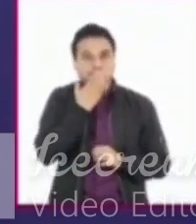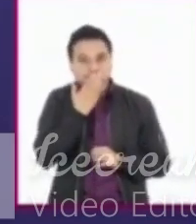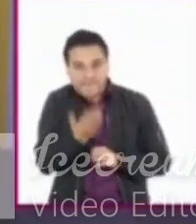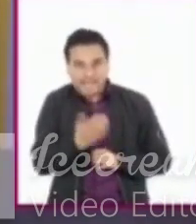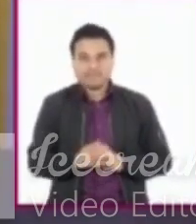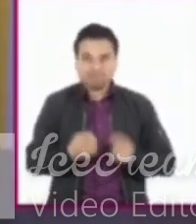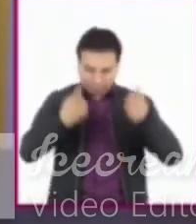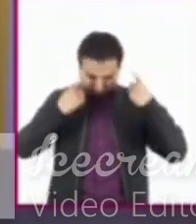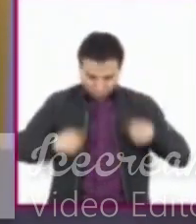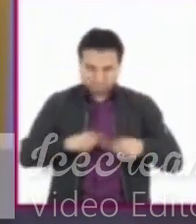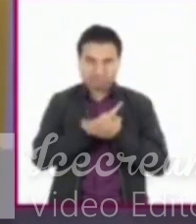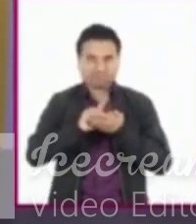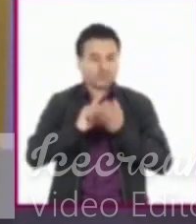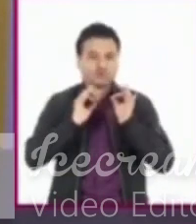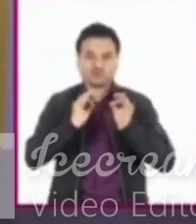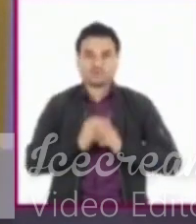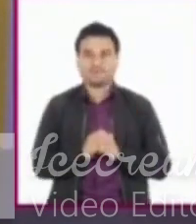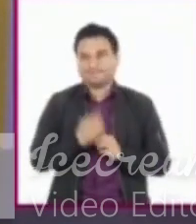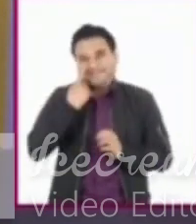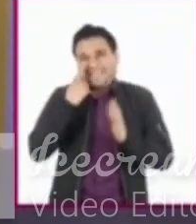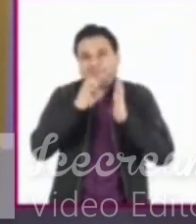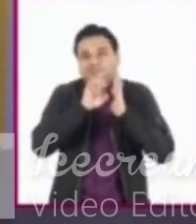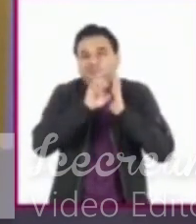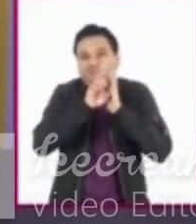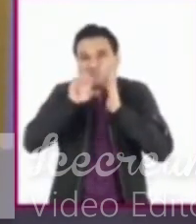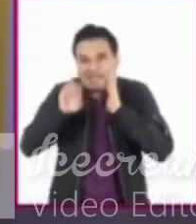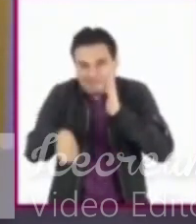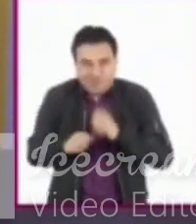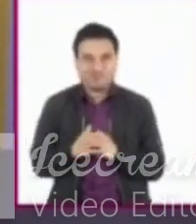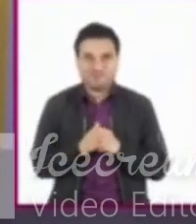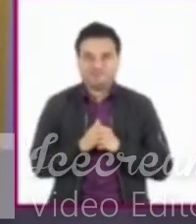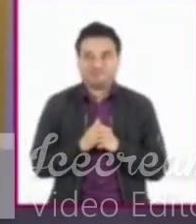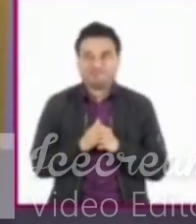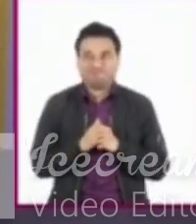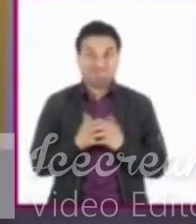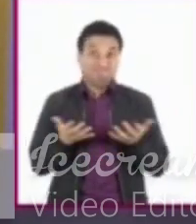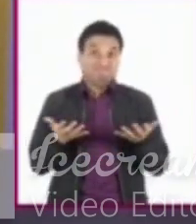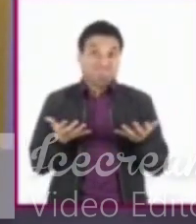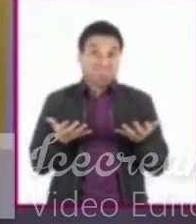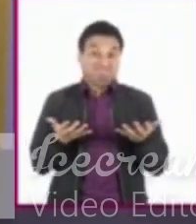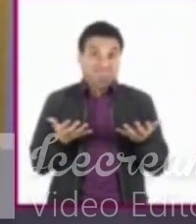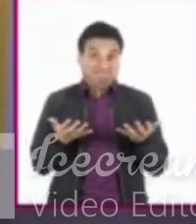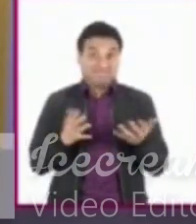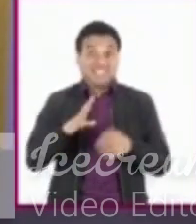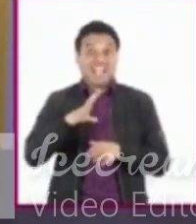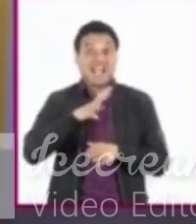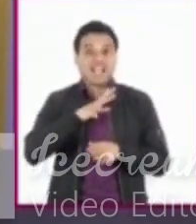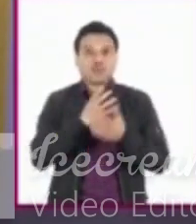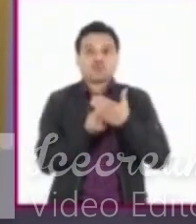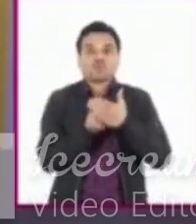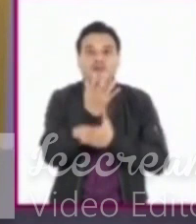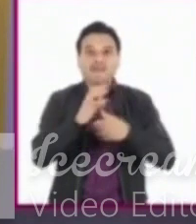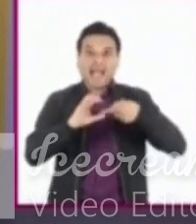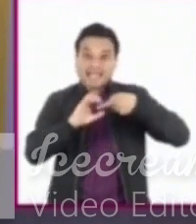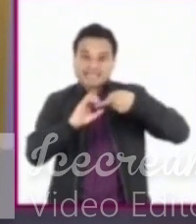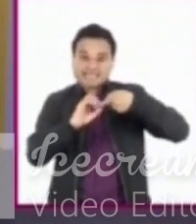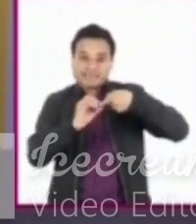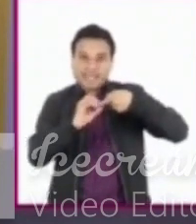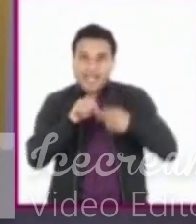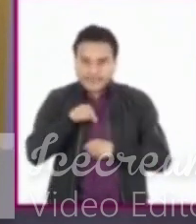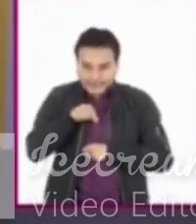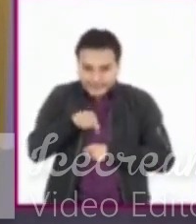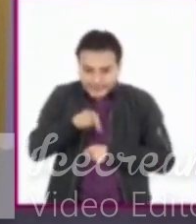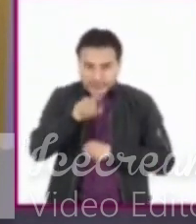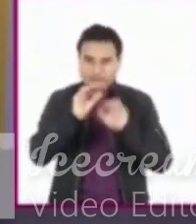higiene. Por ejemplo, en la obtención y selección de semillas mejoradas, el consumo